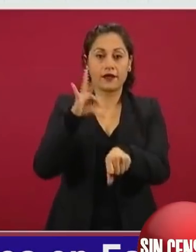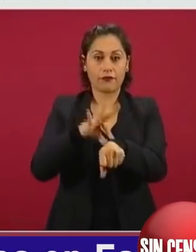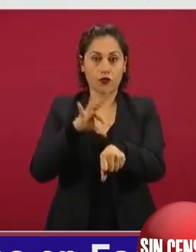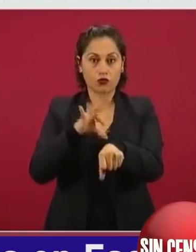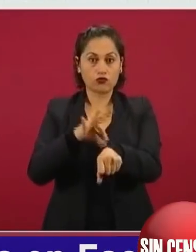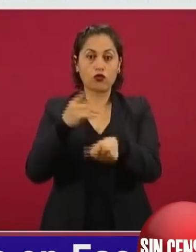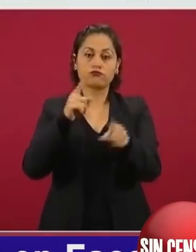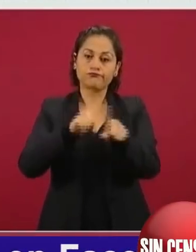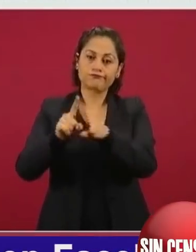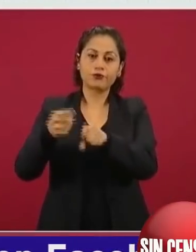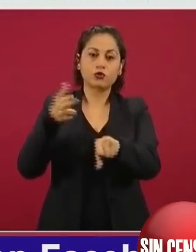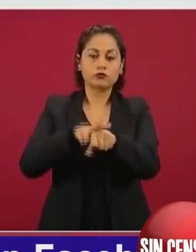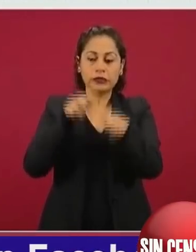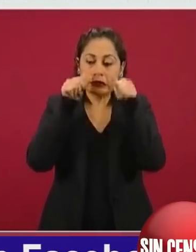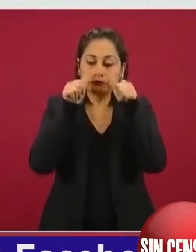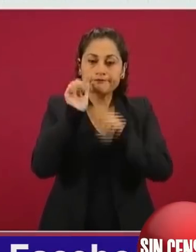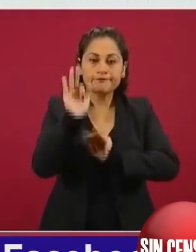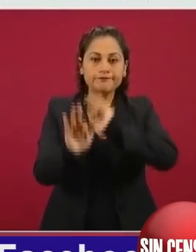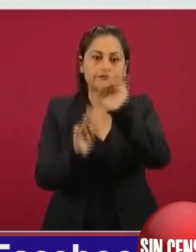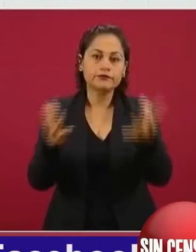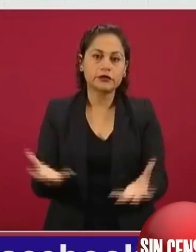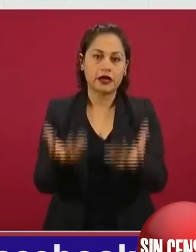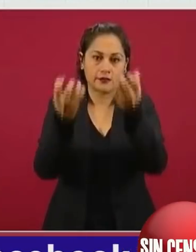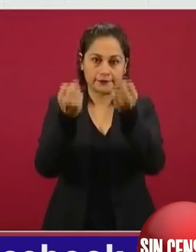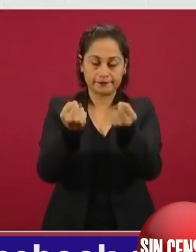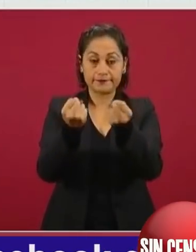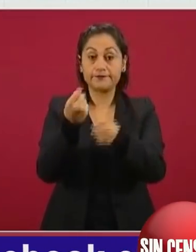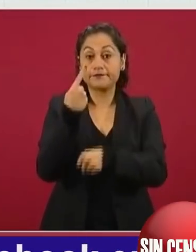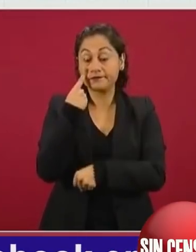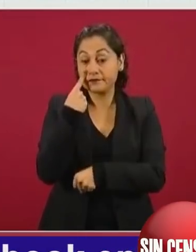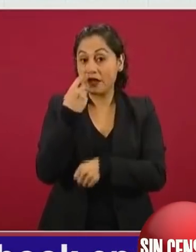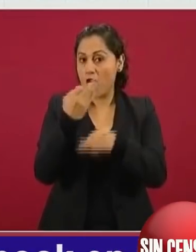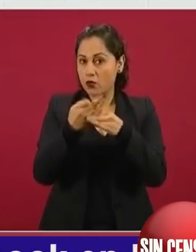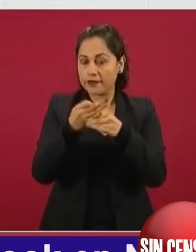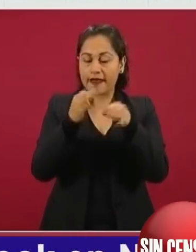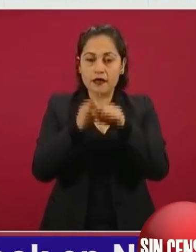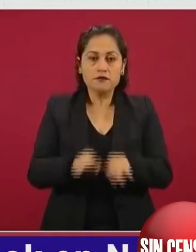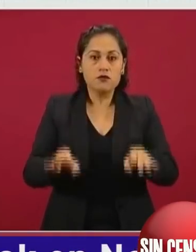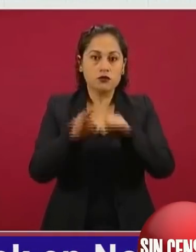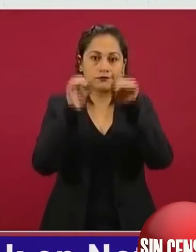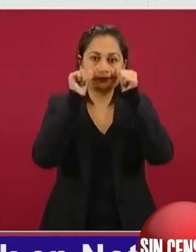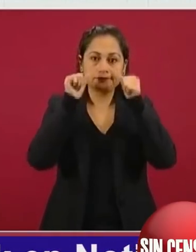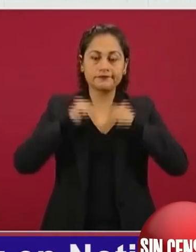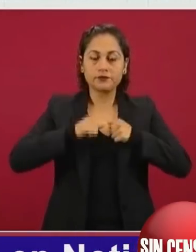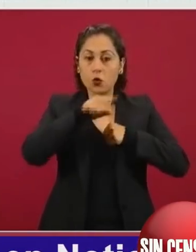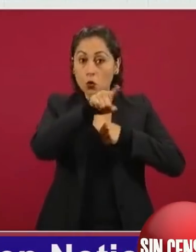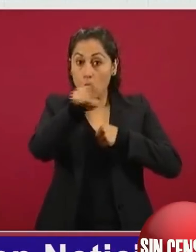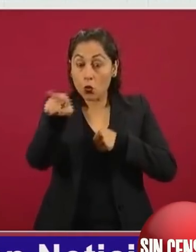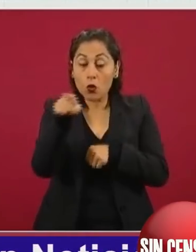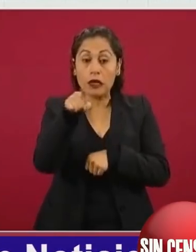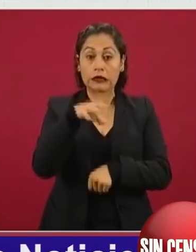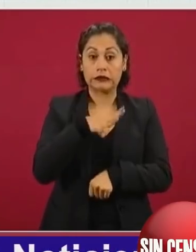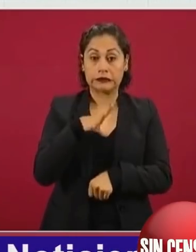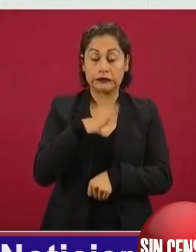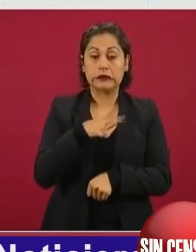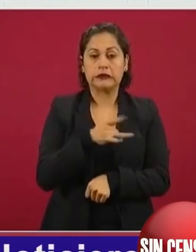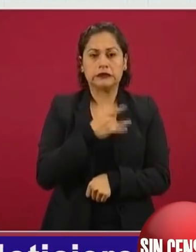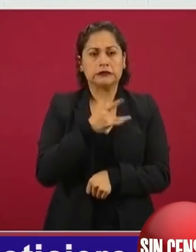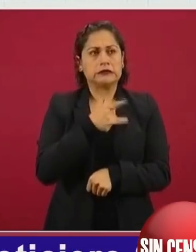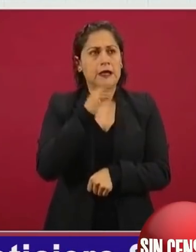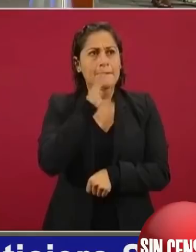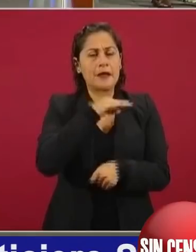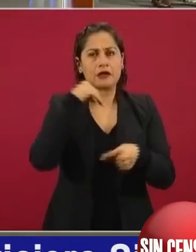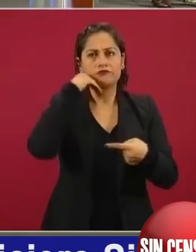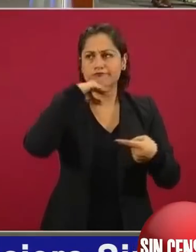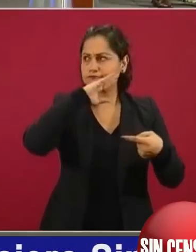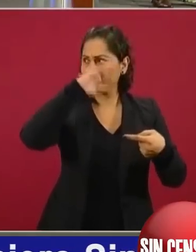que damos siempre para la población: si usted tiene los síntomas de COVID, fiebre, tos, dolor de garganta, dolor de cabeza, pero